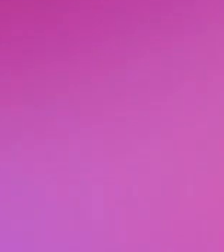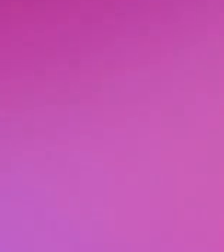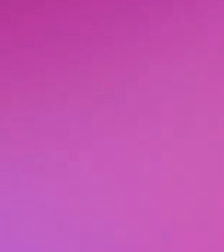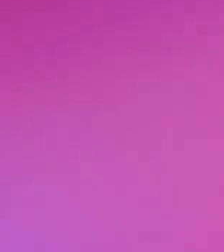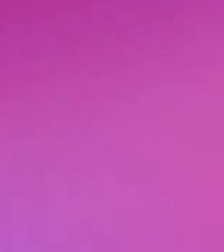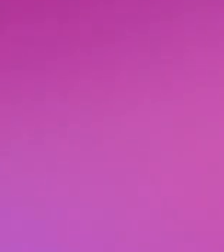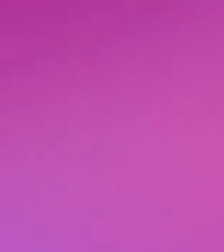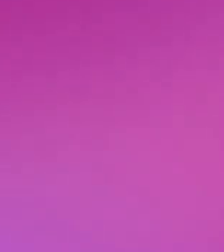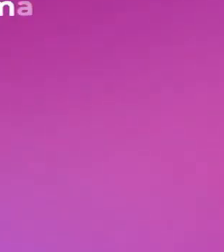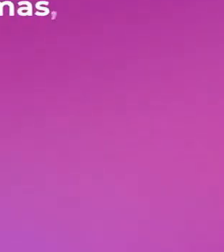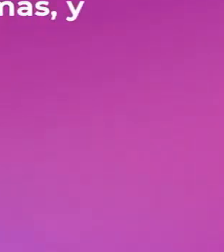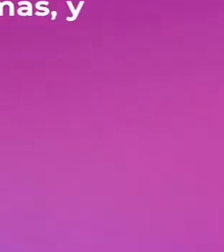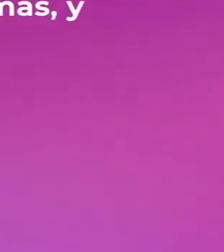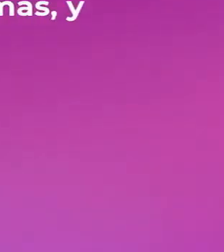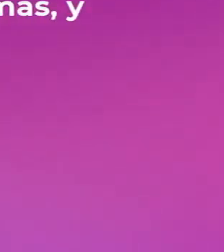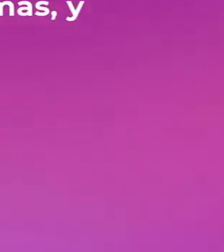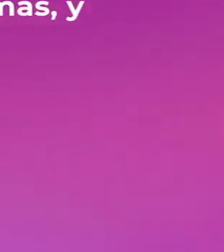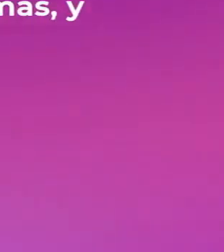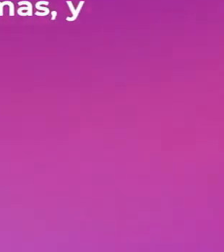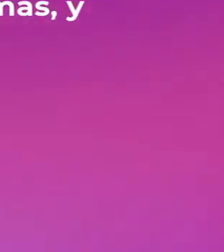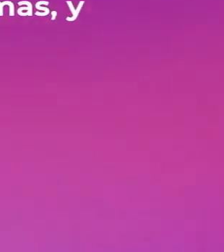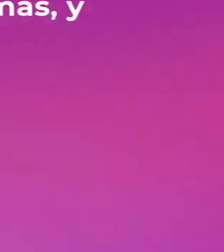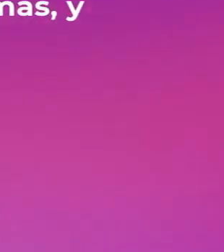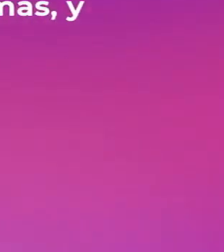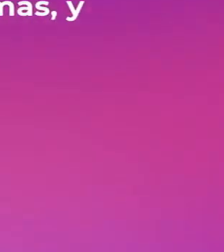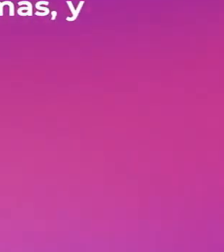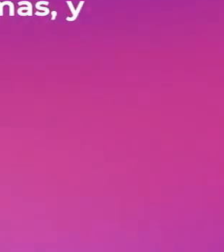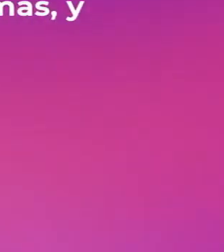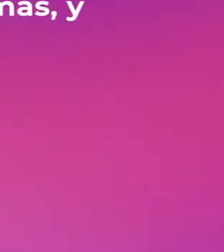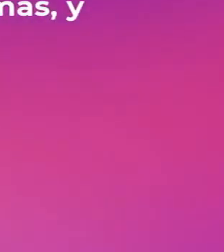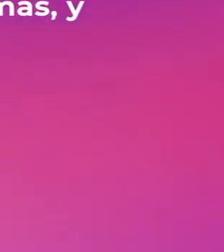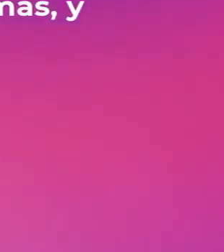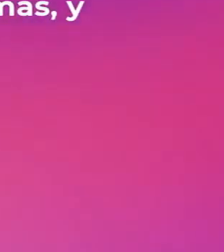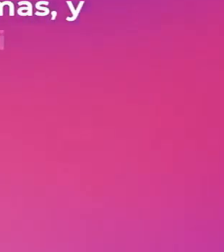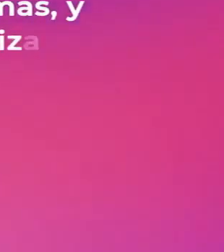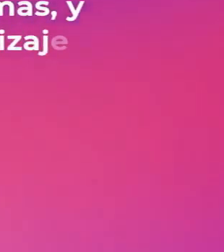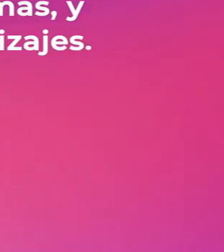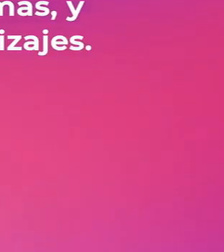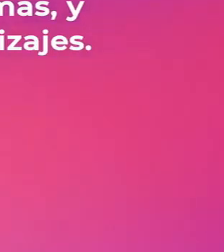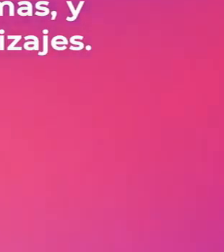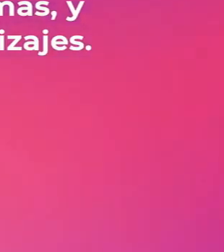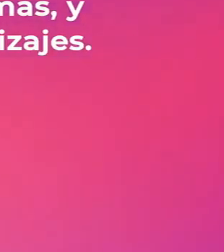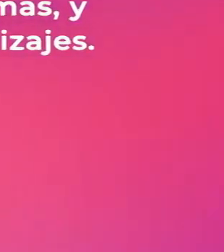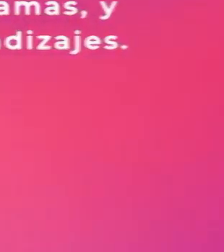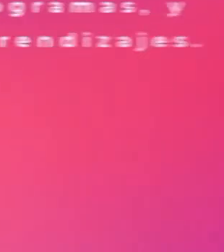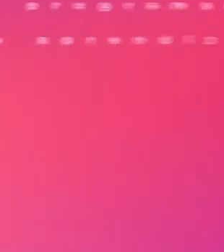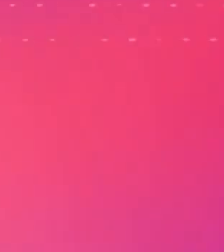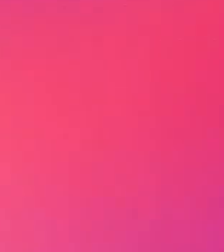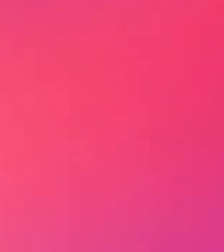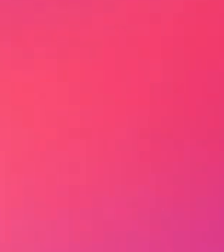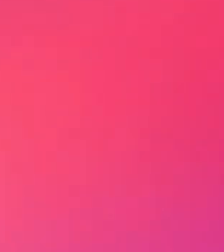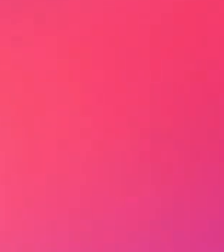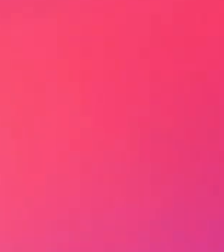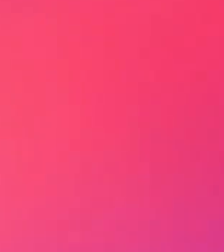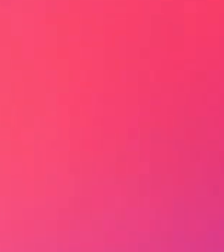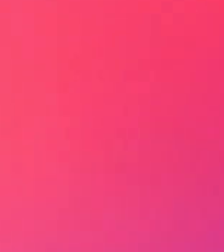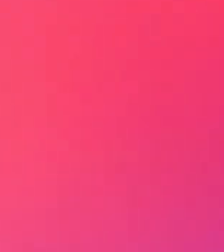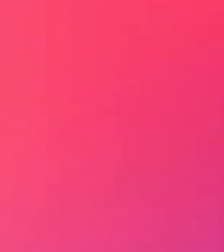aprendeencasa.cep.gov.mx, en donde podrás ver nuevamente los videos de los programas y además encontrarás actividades para fortalecer tus